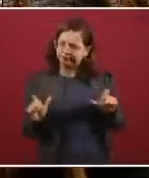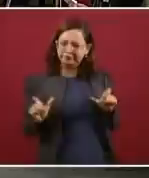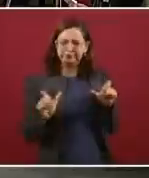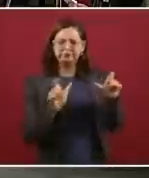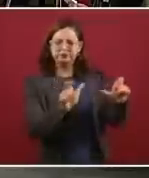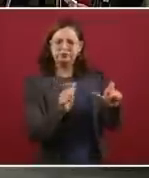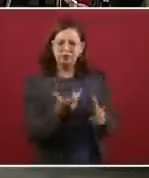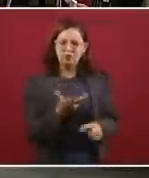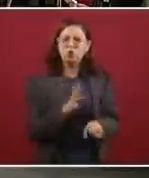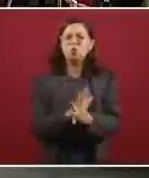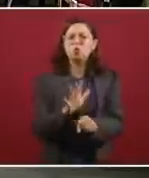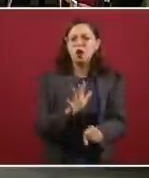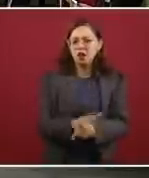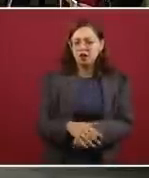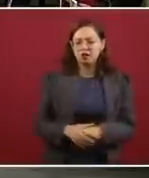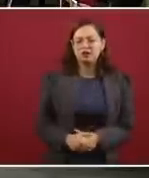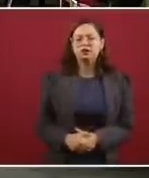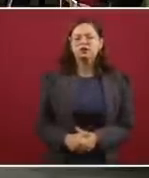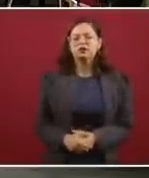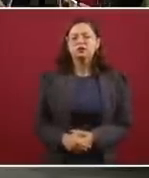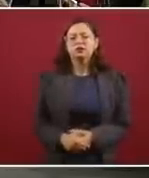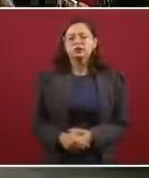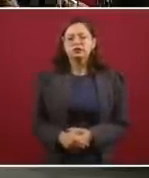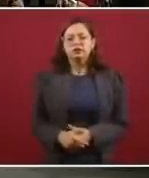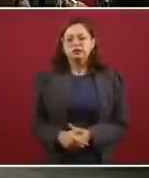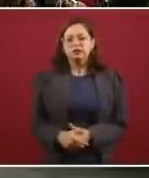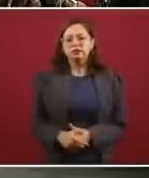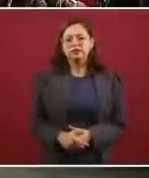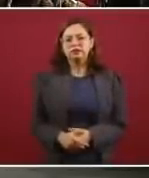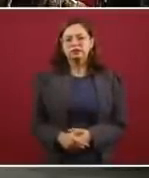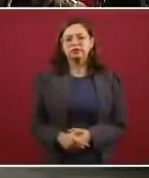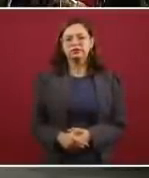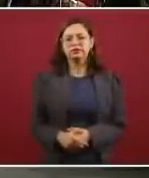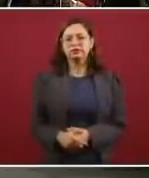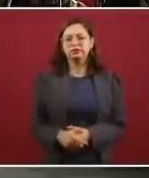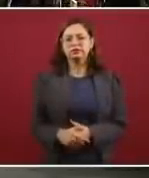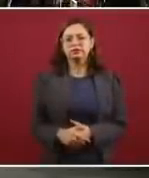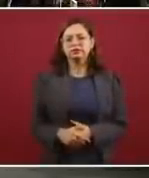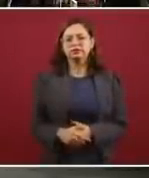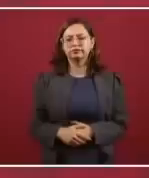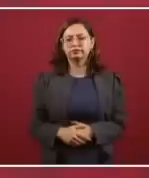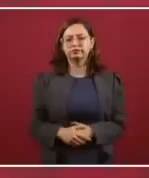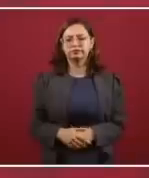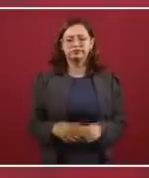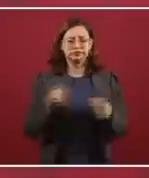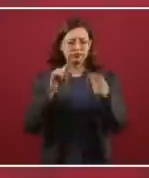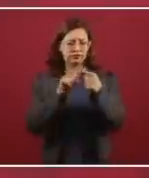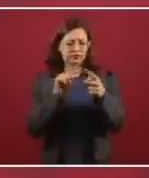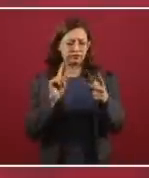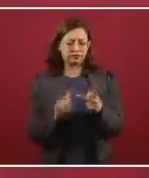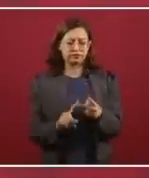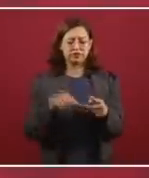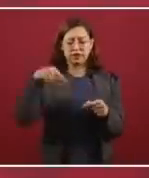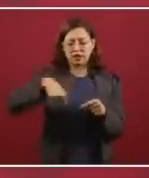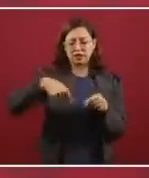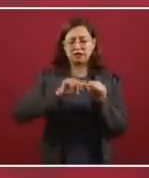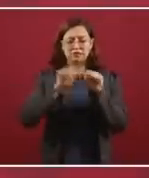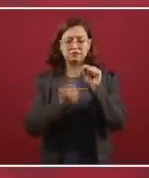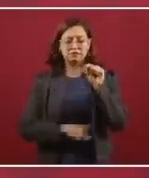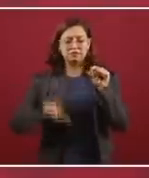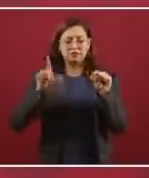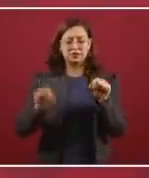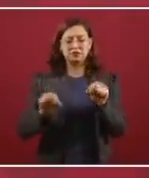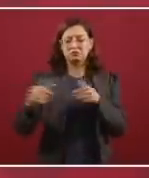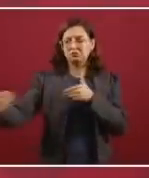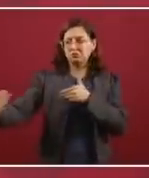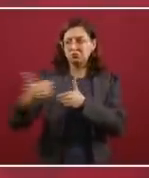Básicamente tiene que ver con dos medidas. Una es, en México es ilegal ingresar con armas.